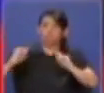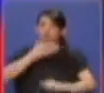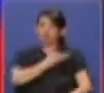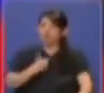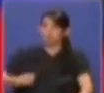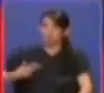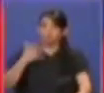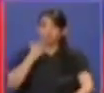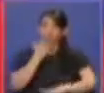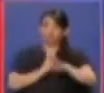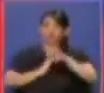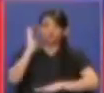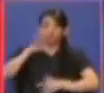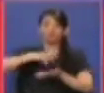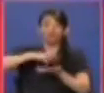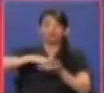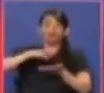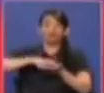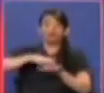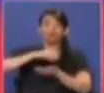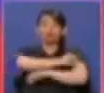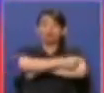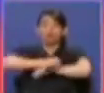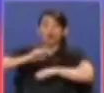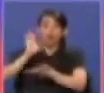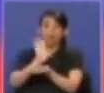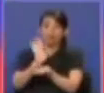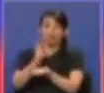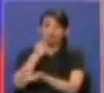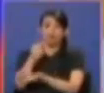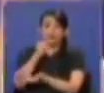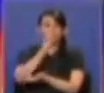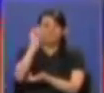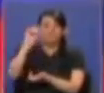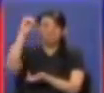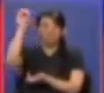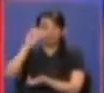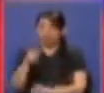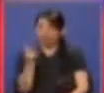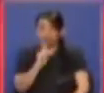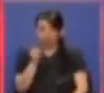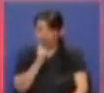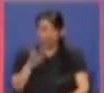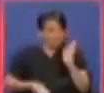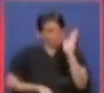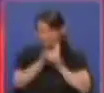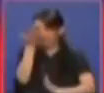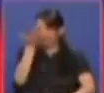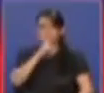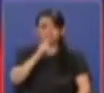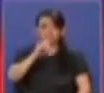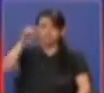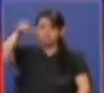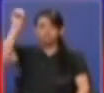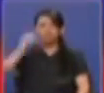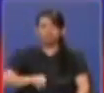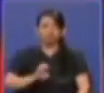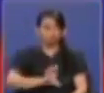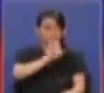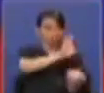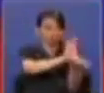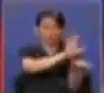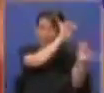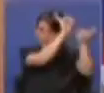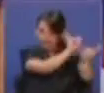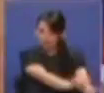un compromiso con Zamora Chinchipe. Ha dicho no el 60% que ordena la ley, el 100% de la gran minería se quedará en